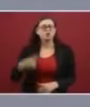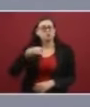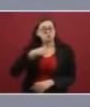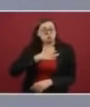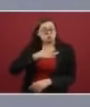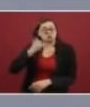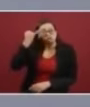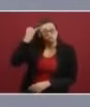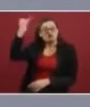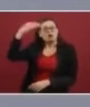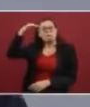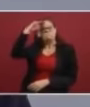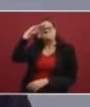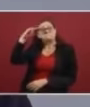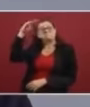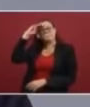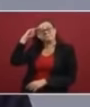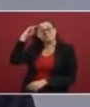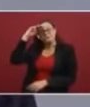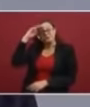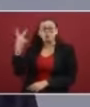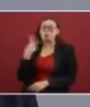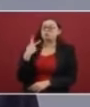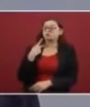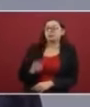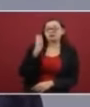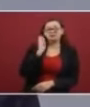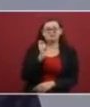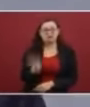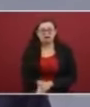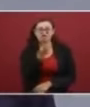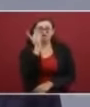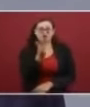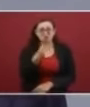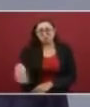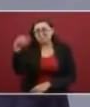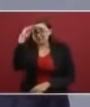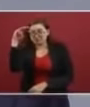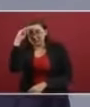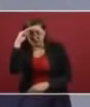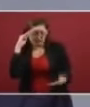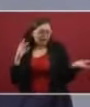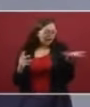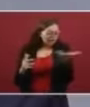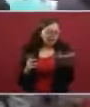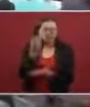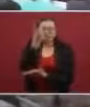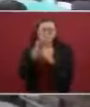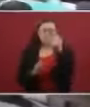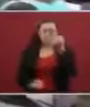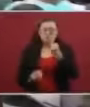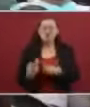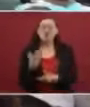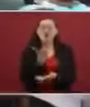viene quizás de abajo, pero aspira a subir, y arriba una pequeña punta de la oligarquía, de los privilegiados,